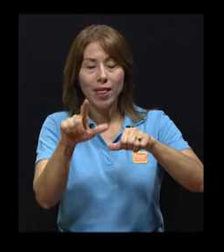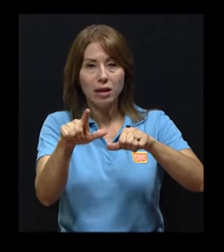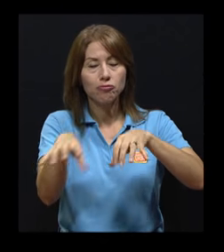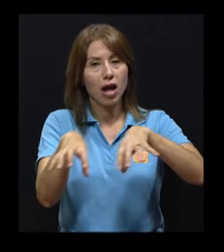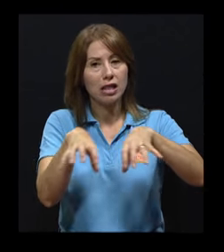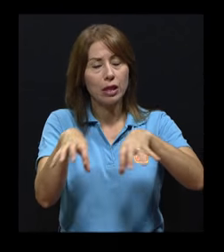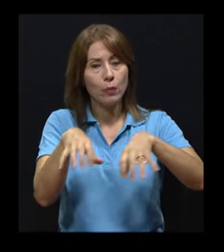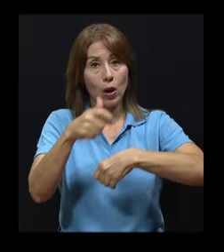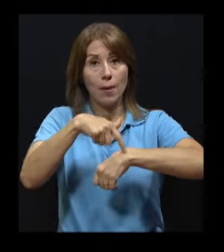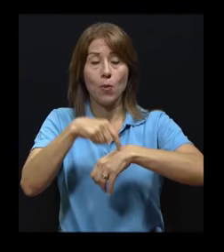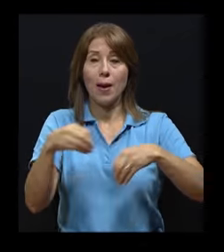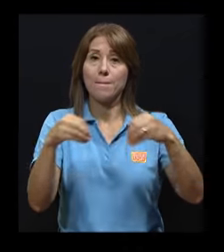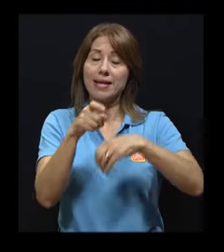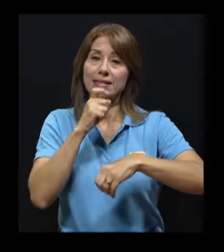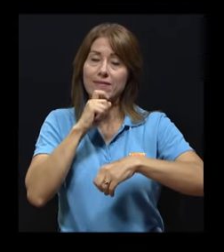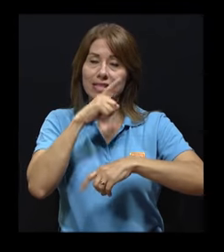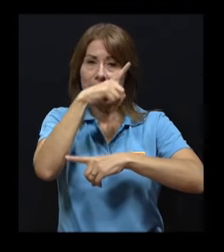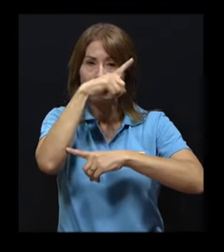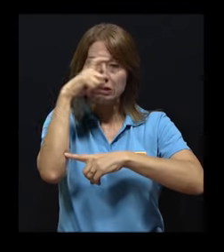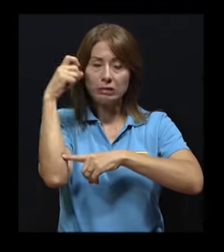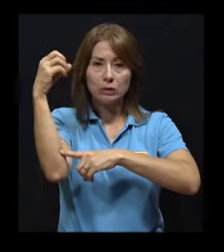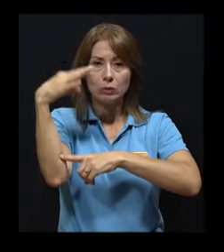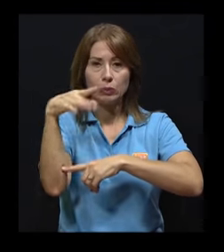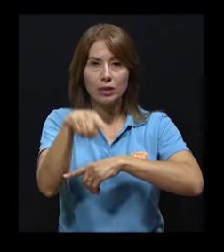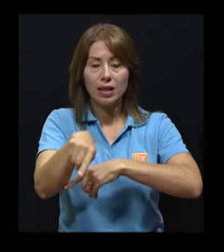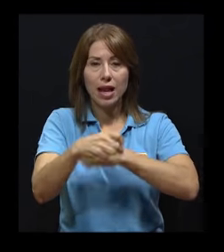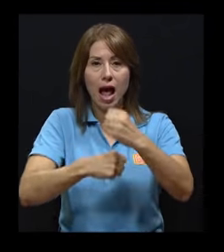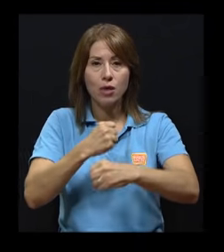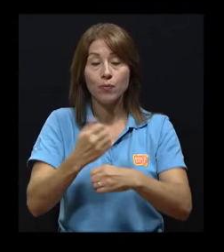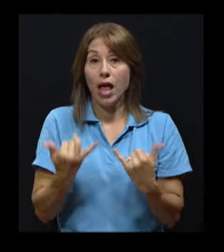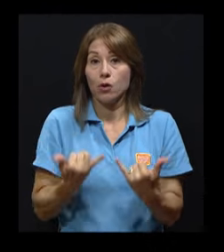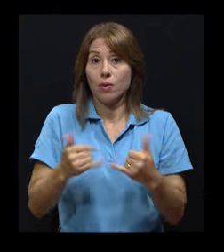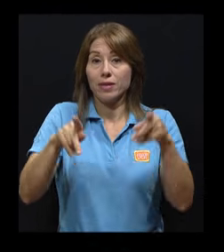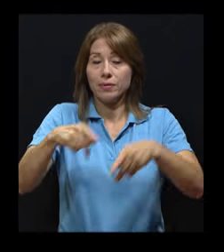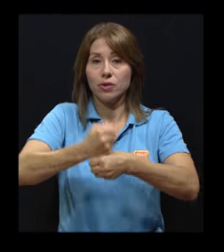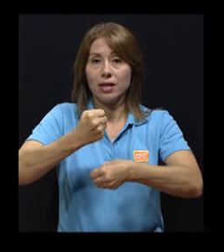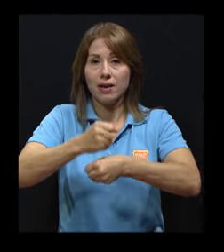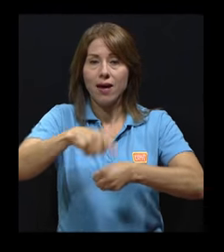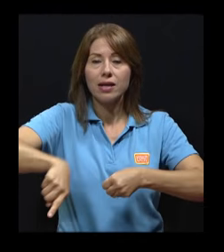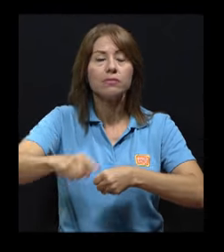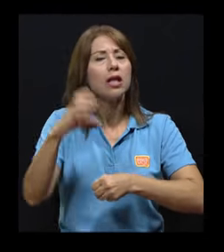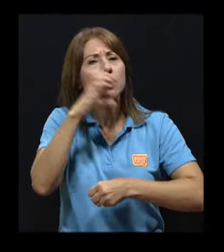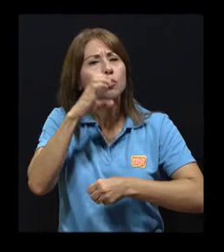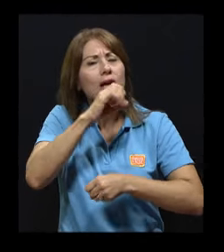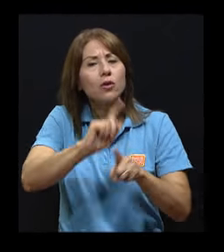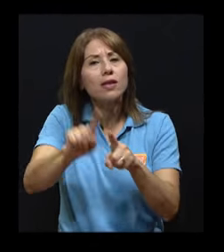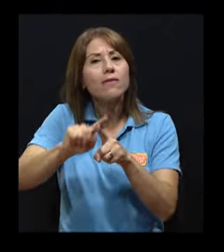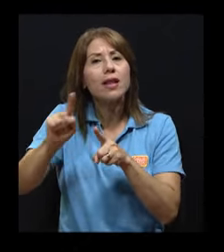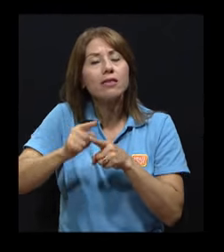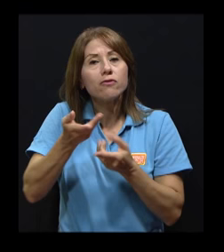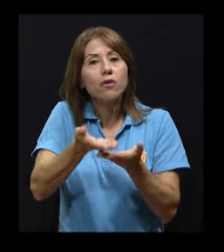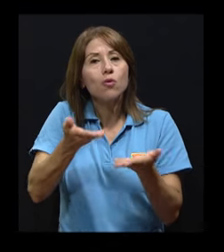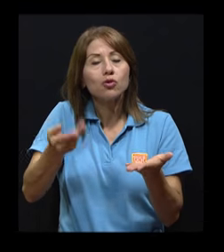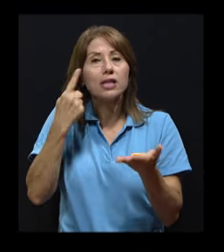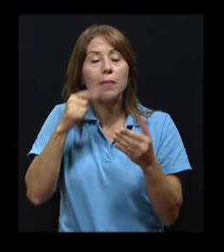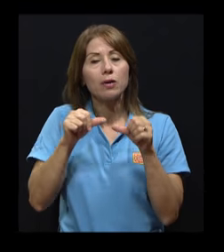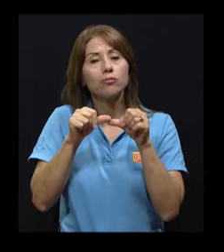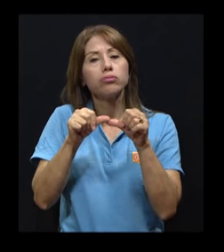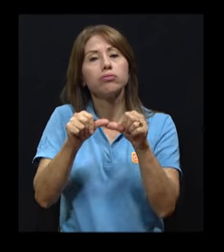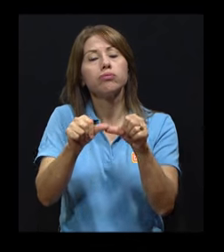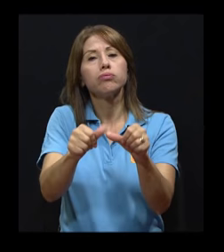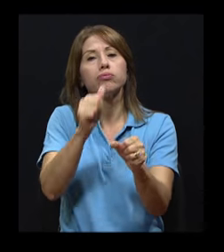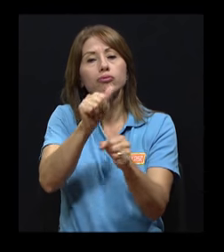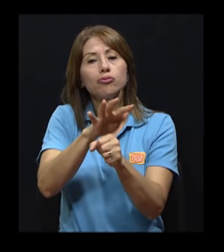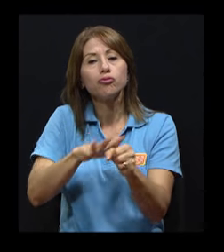humedal permanezca activo durante la época más crítica del año actualmente el personal de la sede está gestionando recursos para